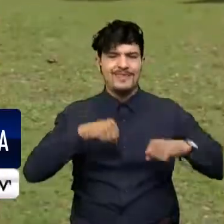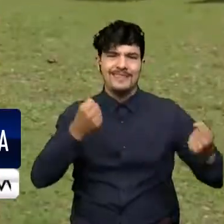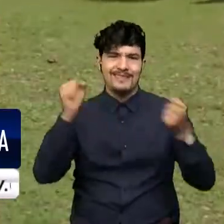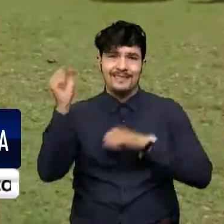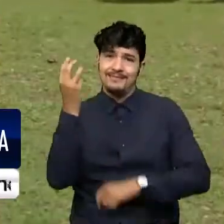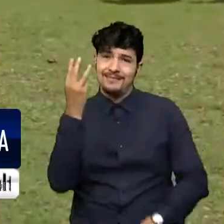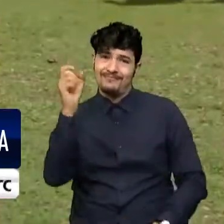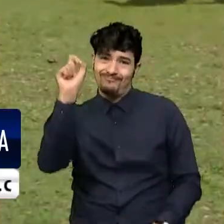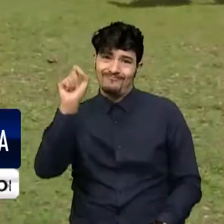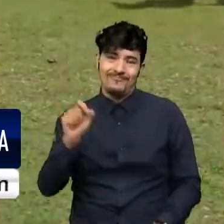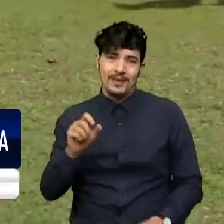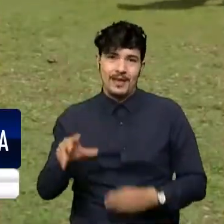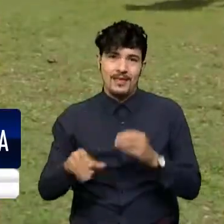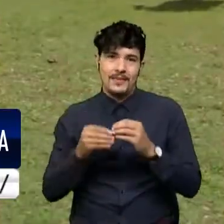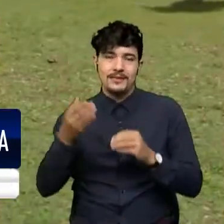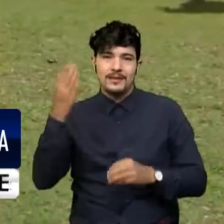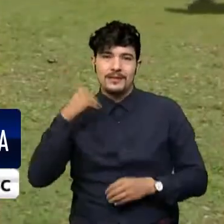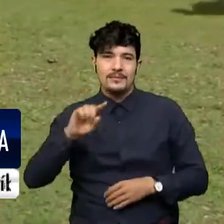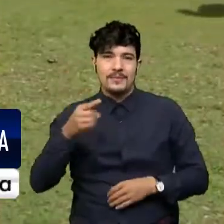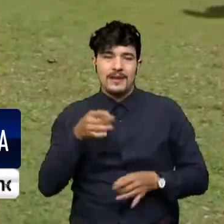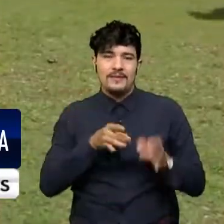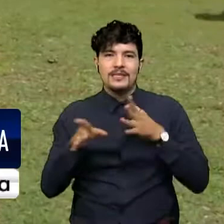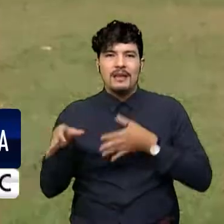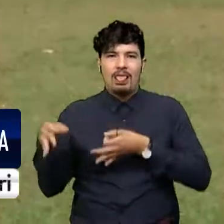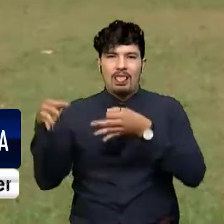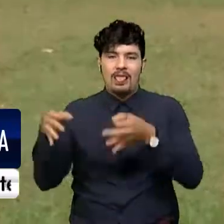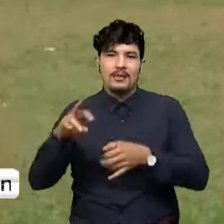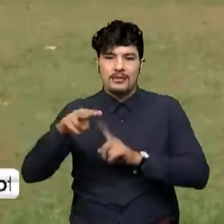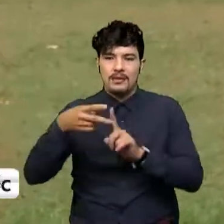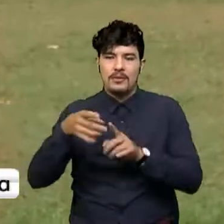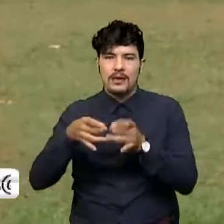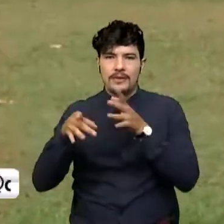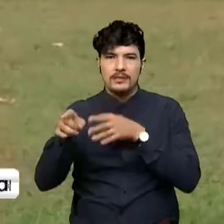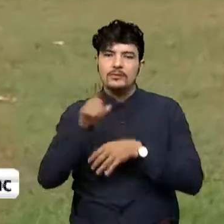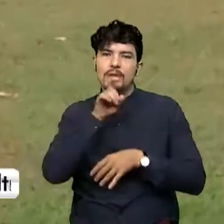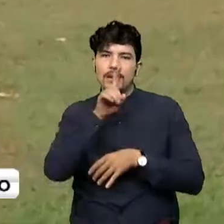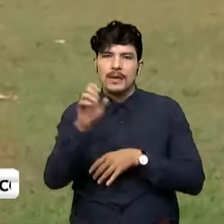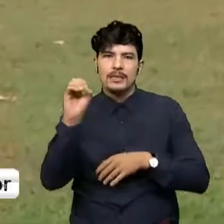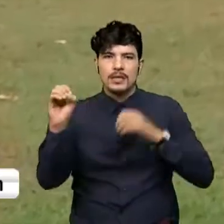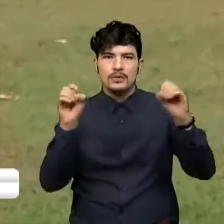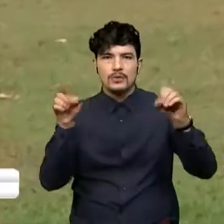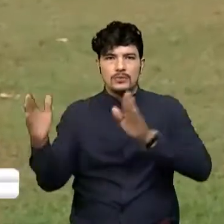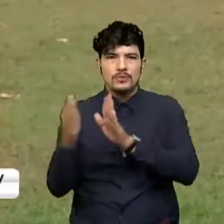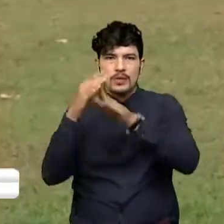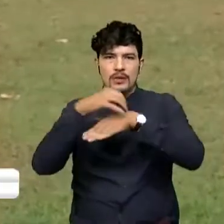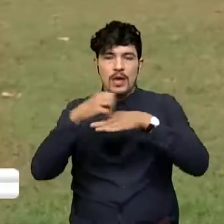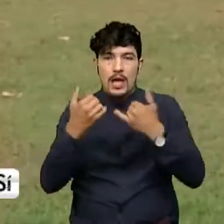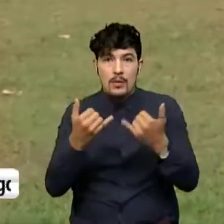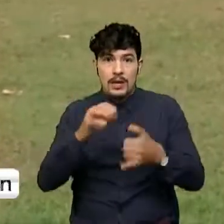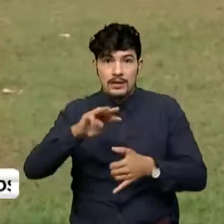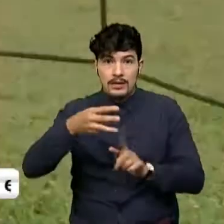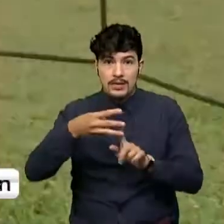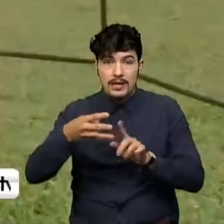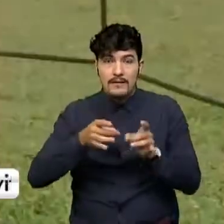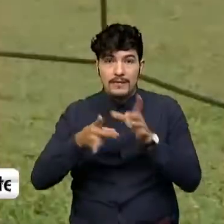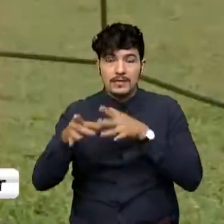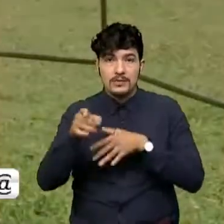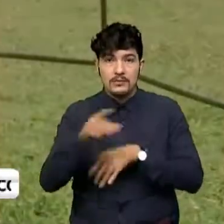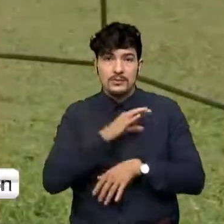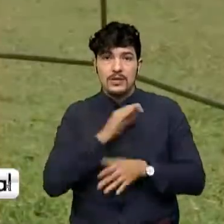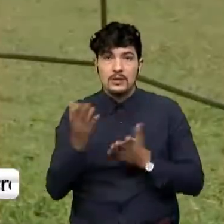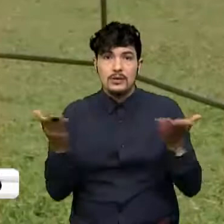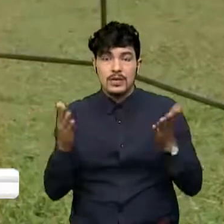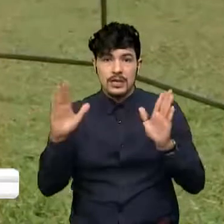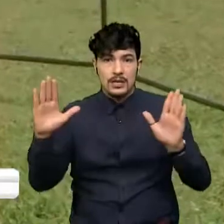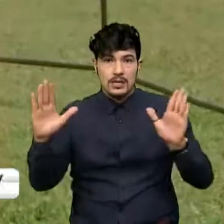correspondiente a la primera fecha ante el cúcuta deportivo en la segunda el bucaramanga pato 0 por 0 ante el tolima y ahora en la tercera este fin de semana enfrentará en el